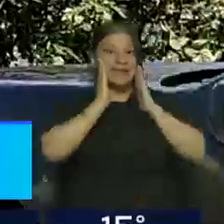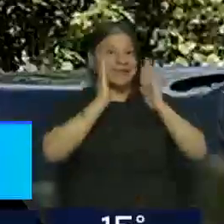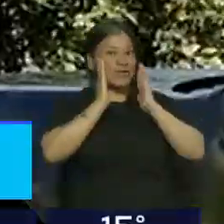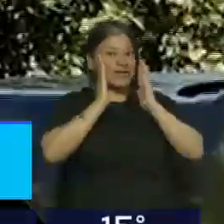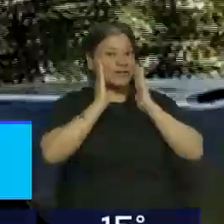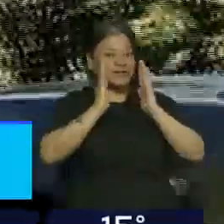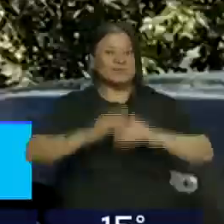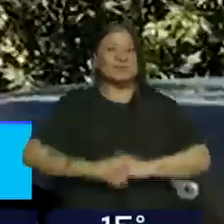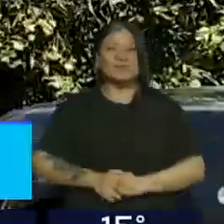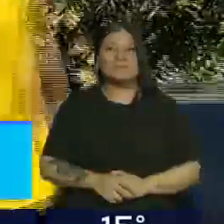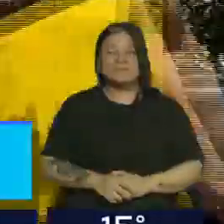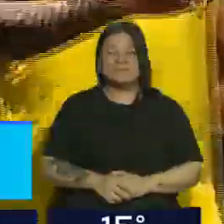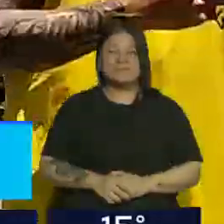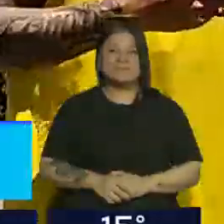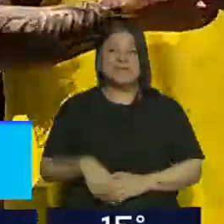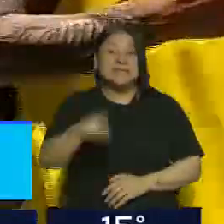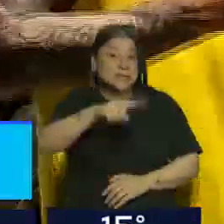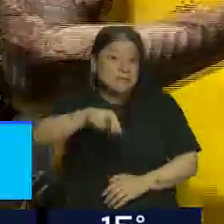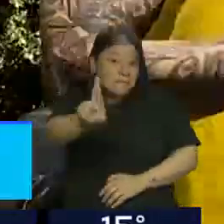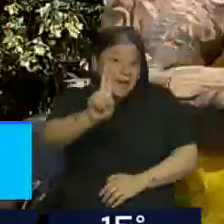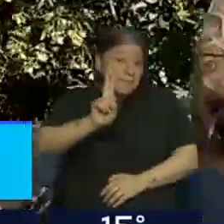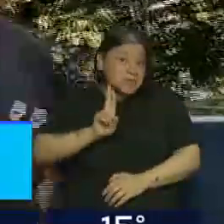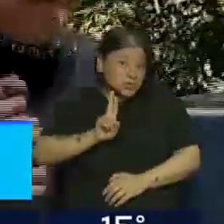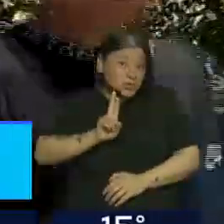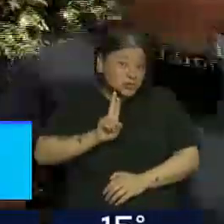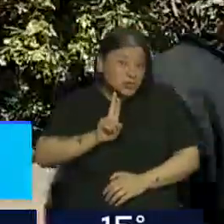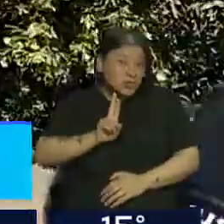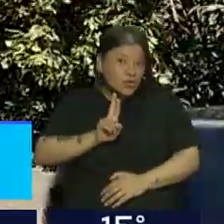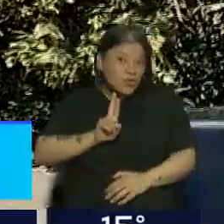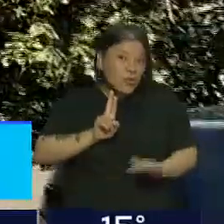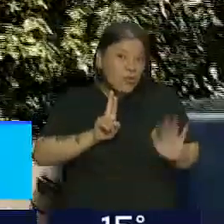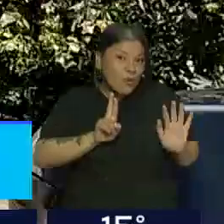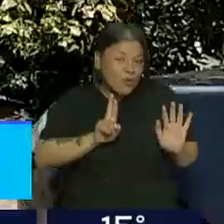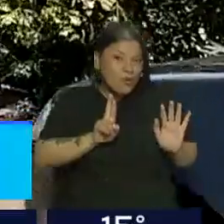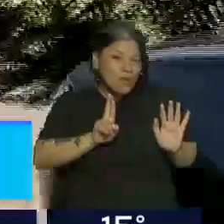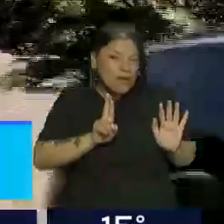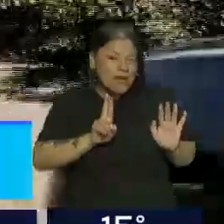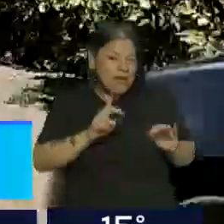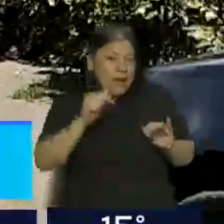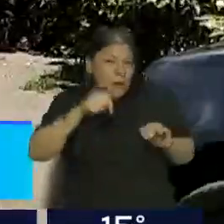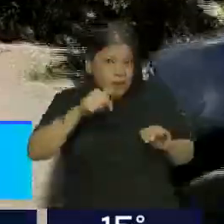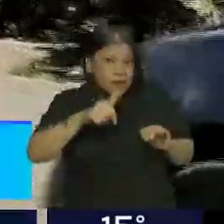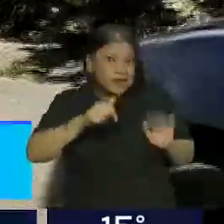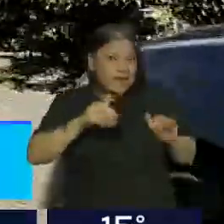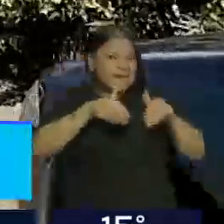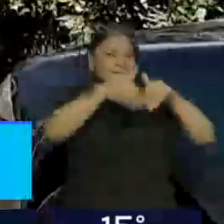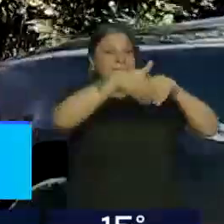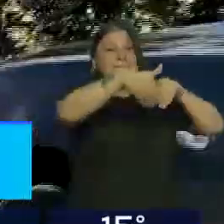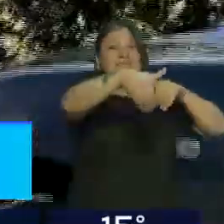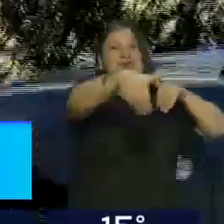Dani, si ustedes me lo permiten. Ya en cuestiones de segundos, el